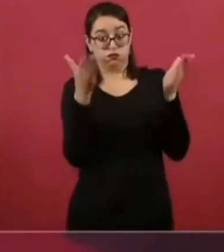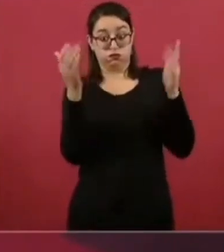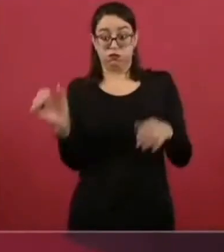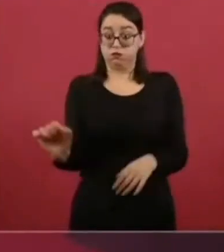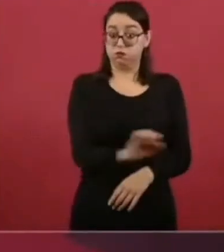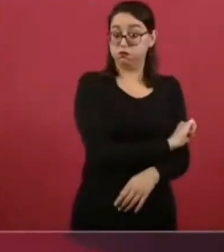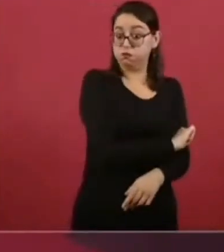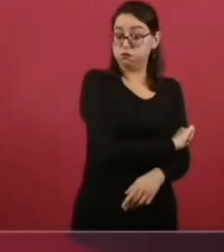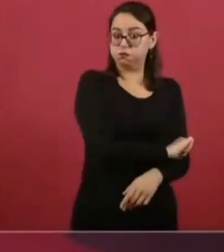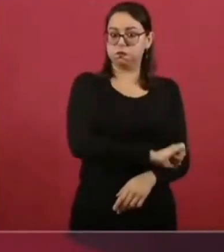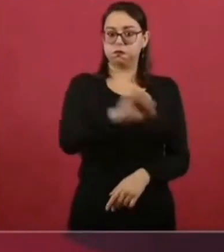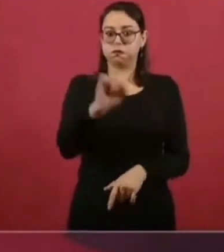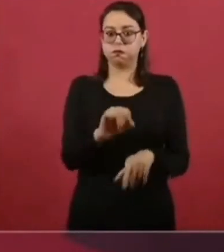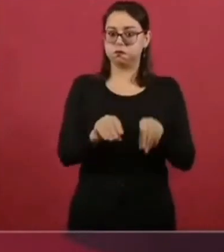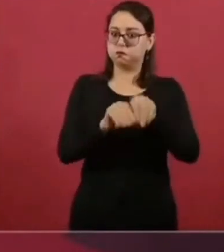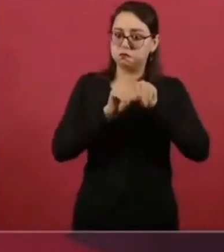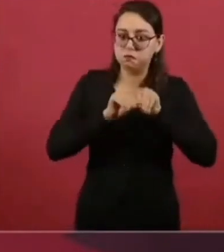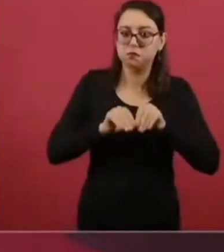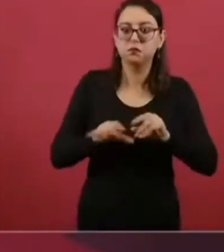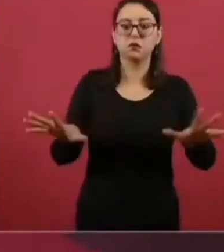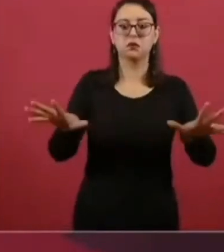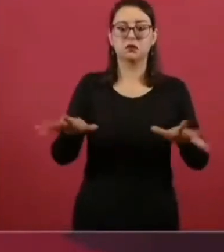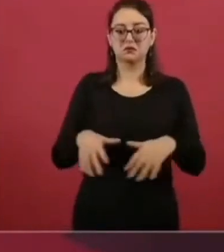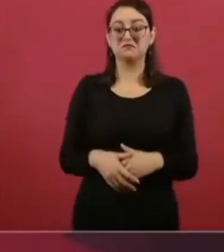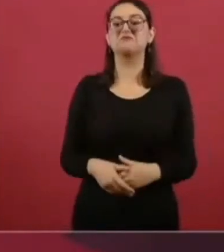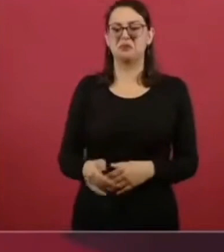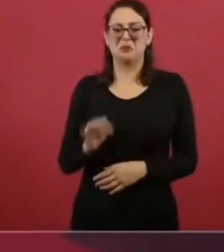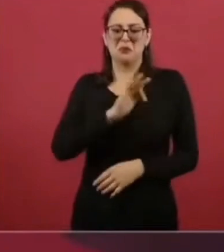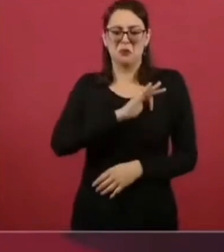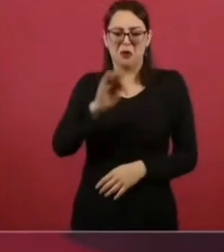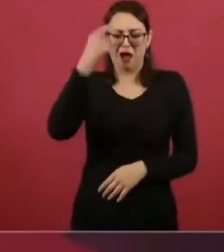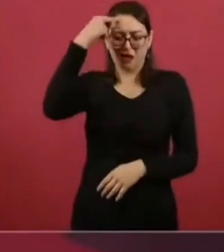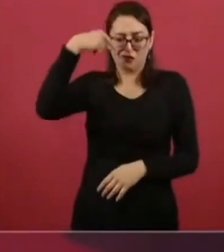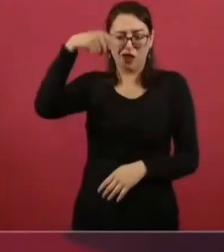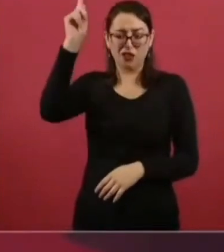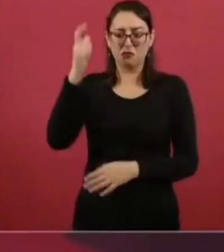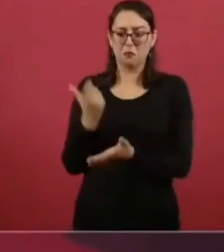Tendencia, ¿sí? Lo logran